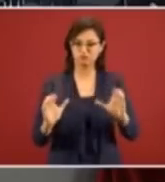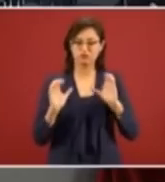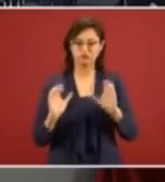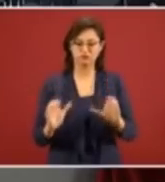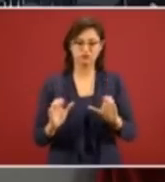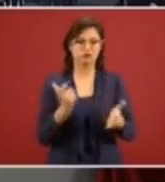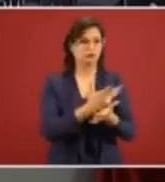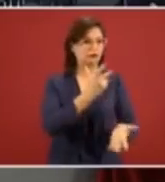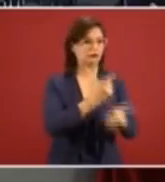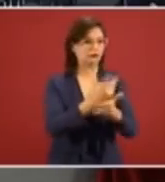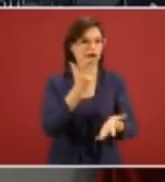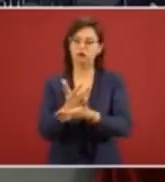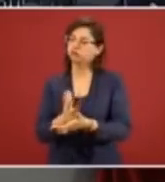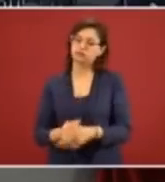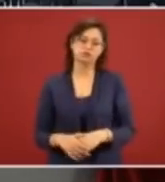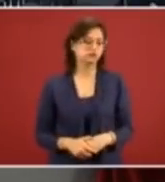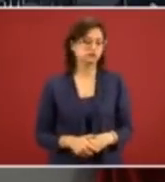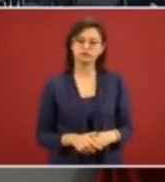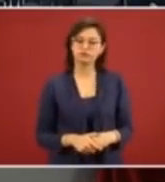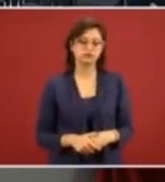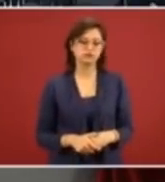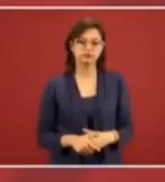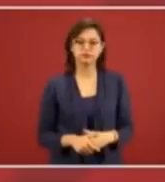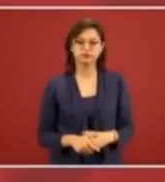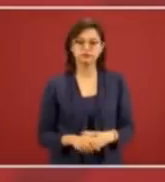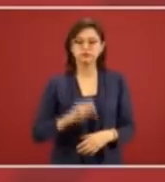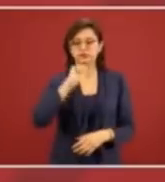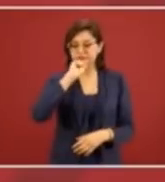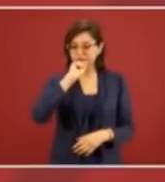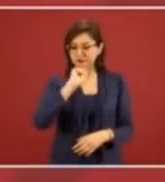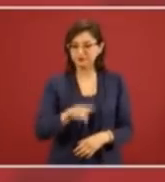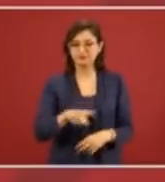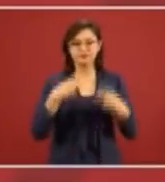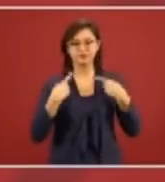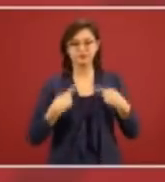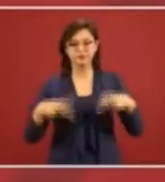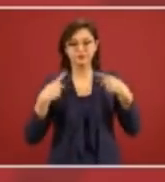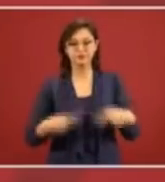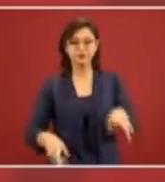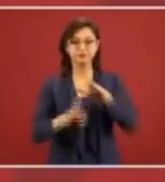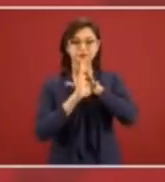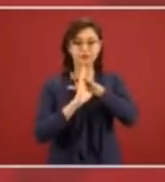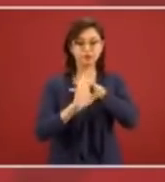carestía. También decirle a los migrantes que les agradecemos